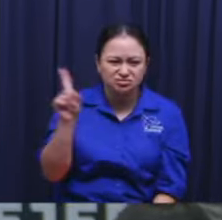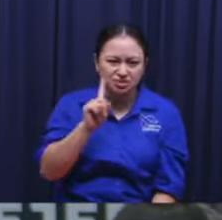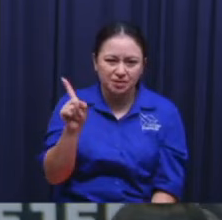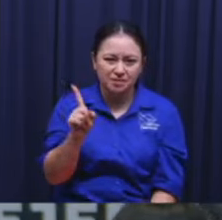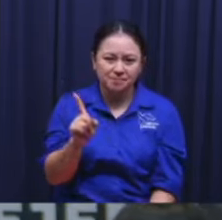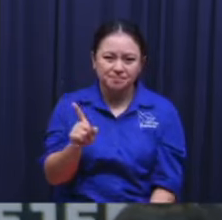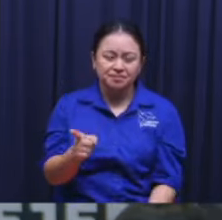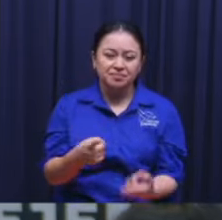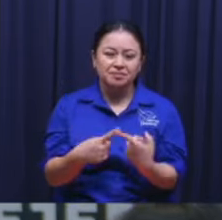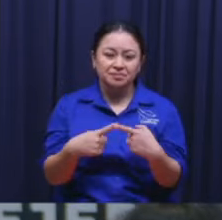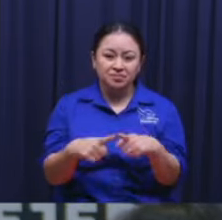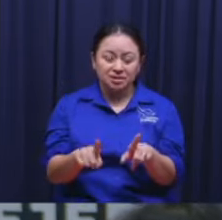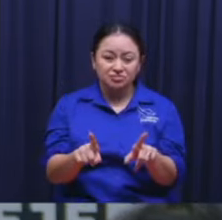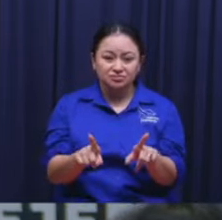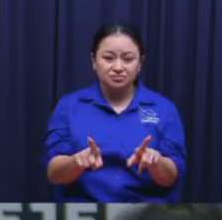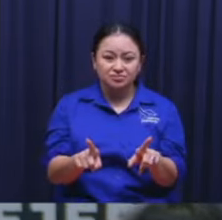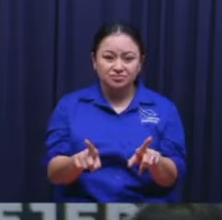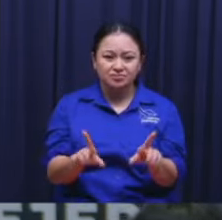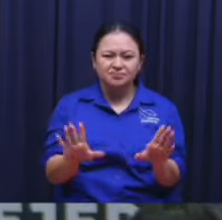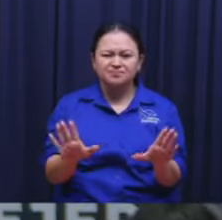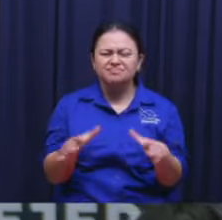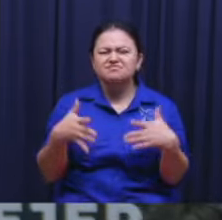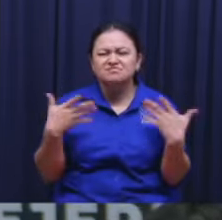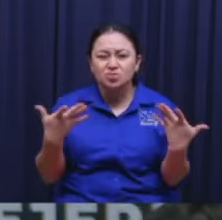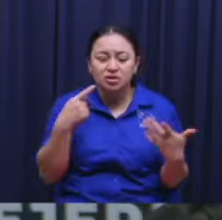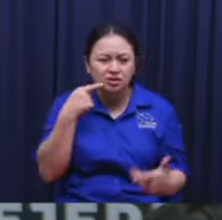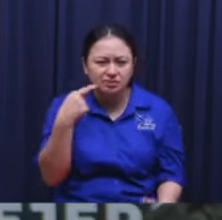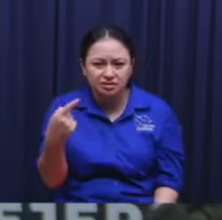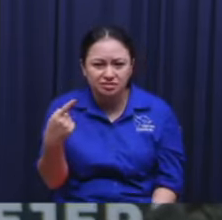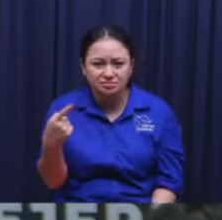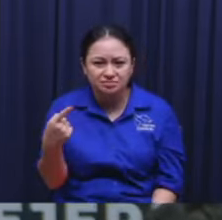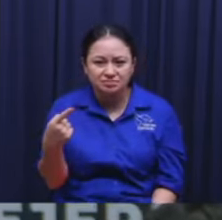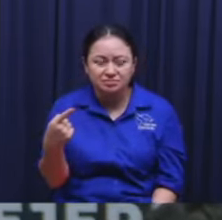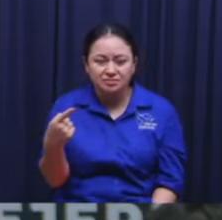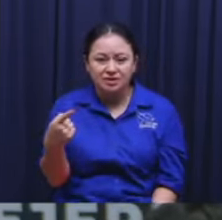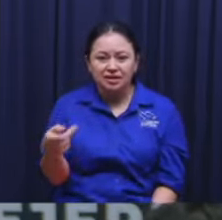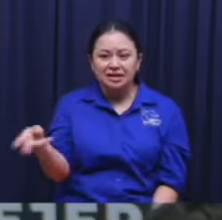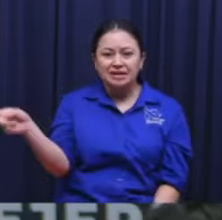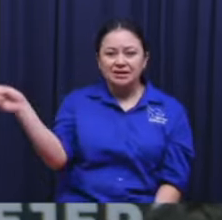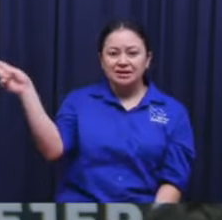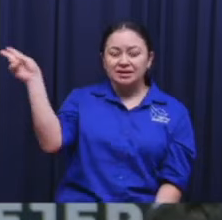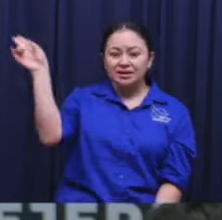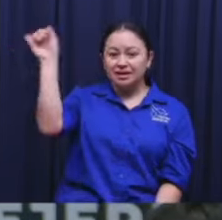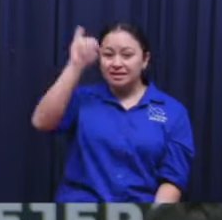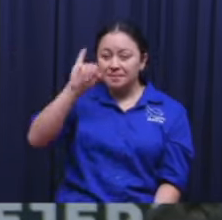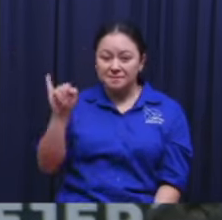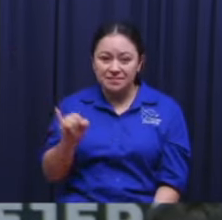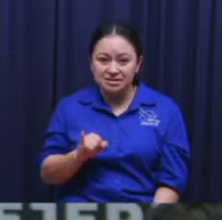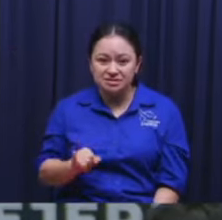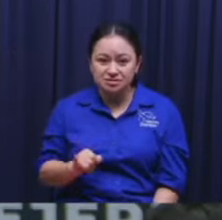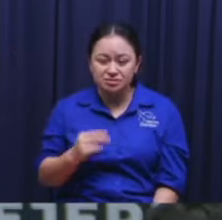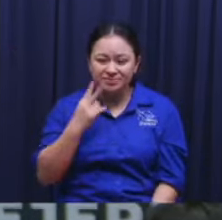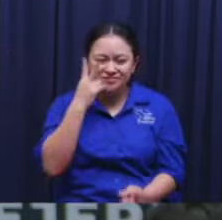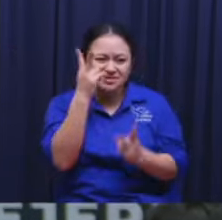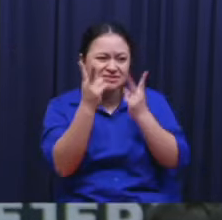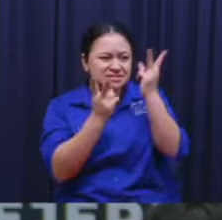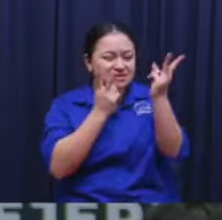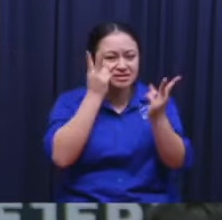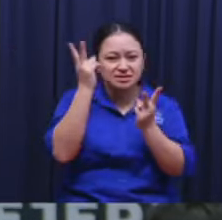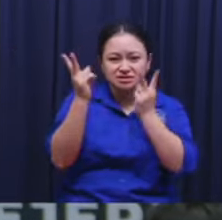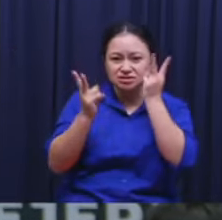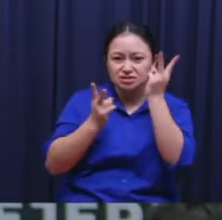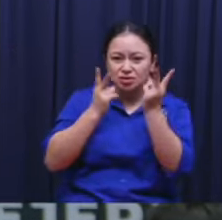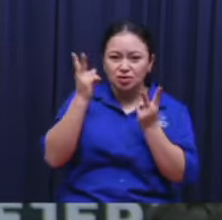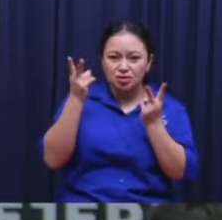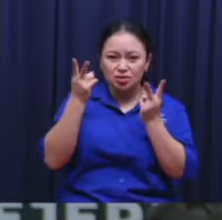estas experiencias. ¿Por qué lo digo? Porque jamás hubo una visitación como la que se